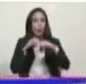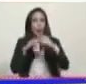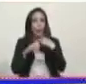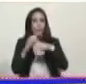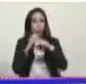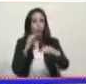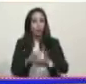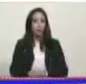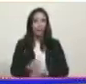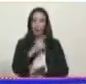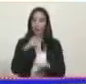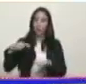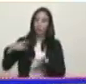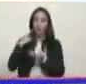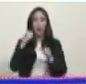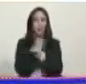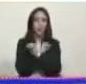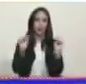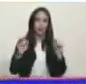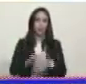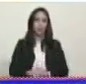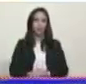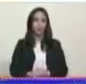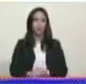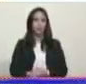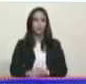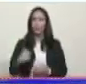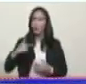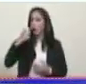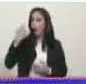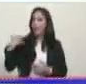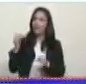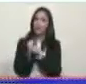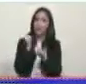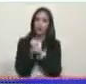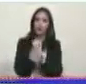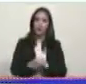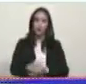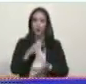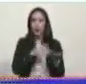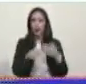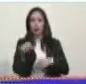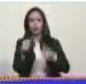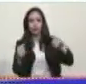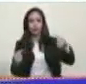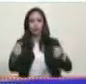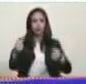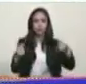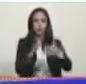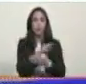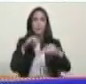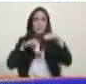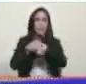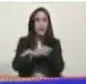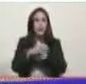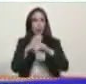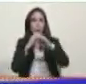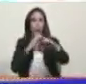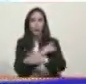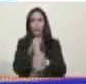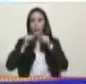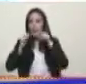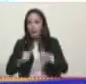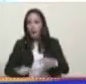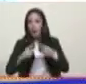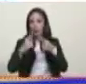Metrobús, uno sale en su autobús en la mañana. Yo trabajaba en la ruta 421, que va desde la estación Bellas Artes,